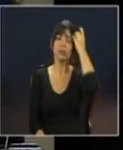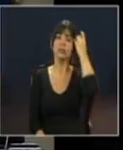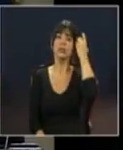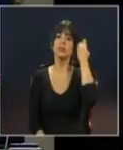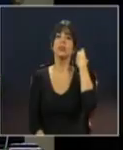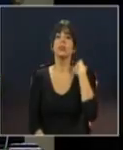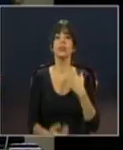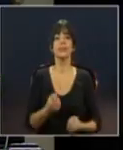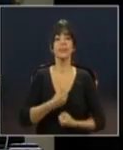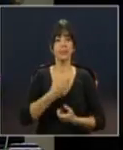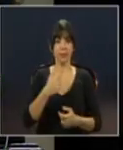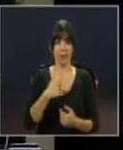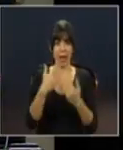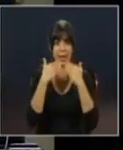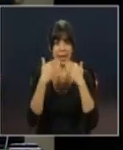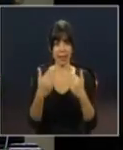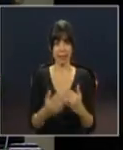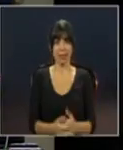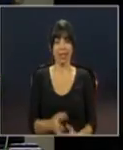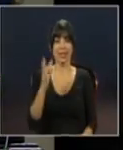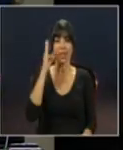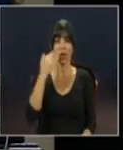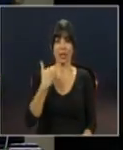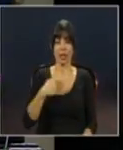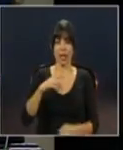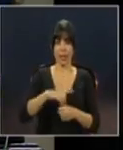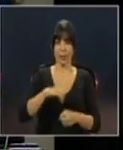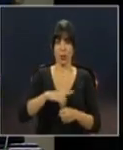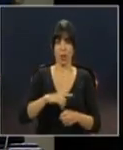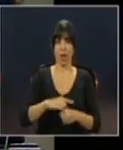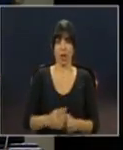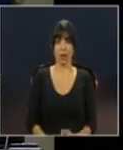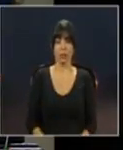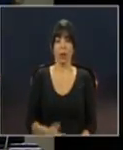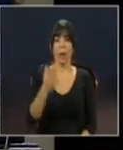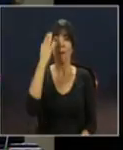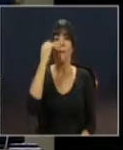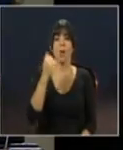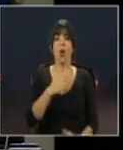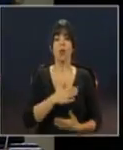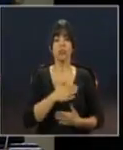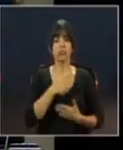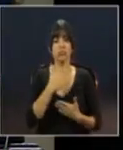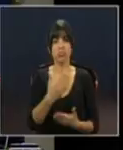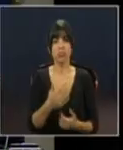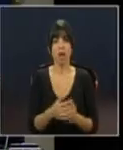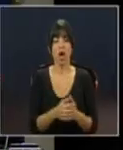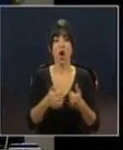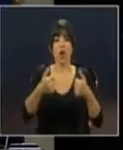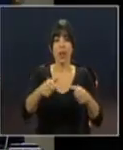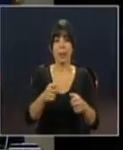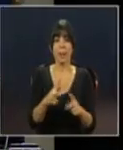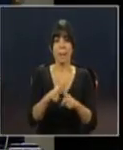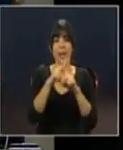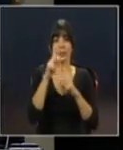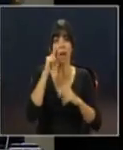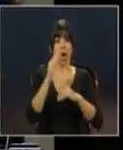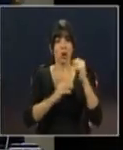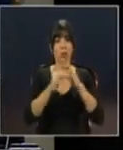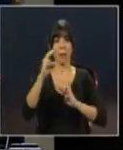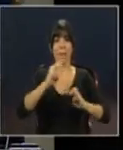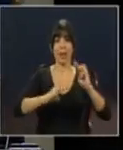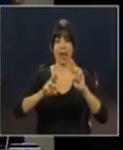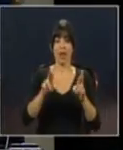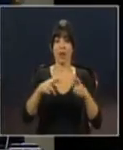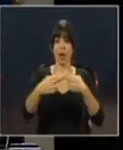Expreso mi agradecimiento a las señoras y señores diputados por la venia otorgada al contrato de préstamo para la construcción del mercado